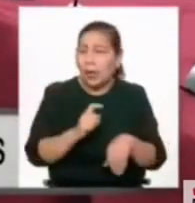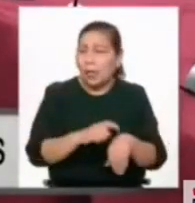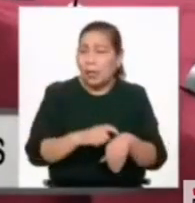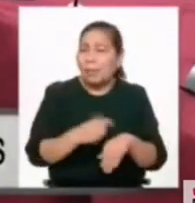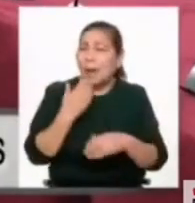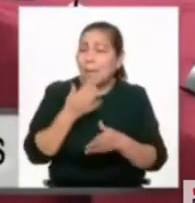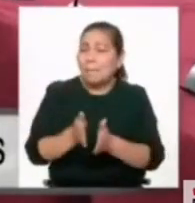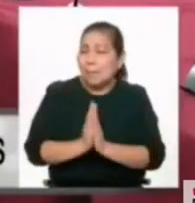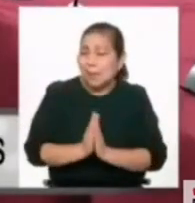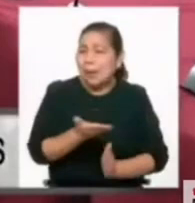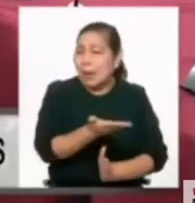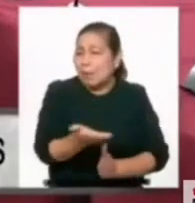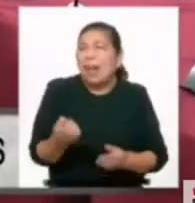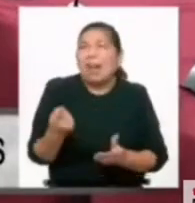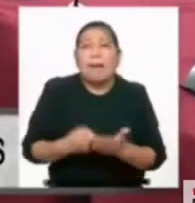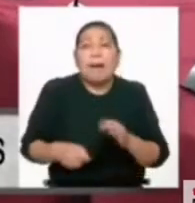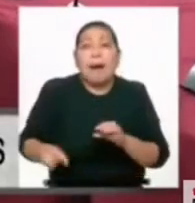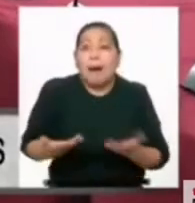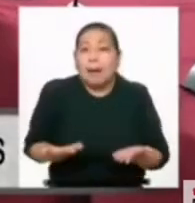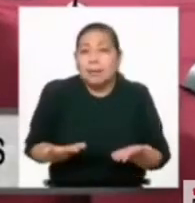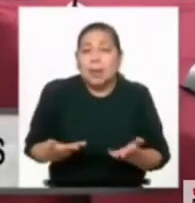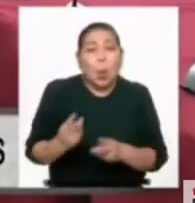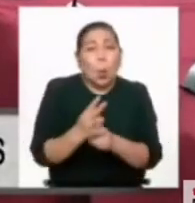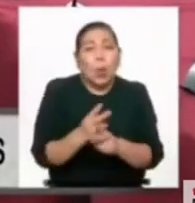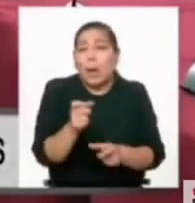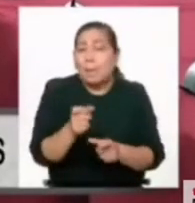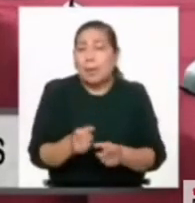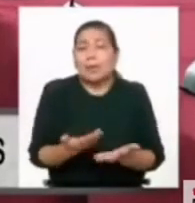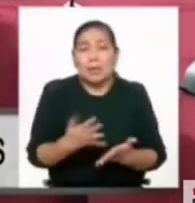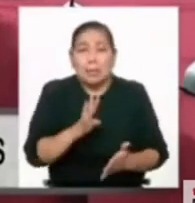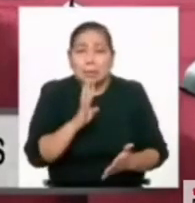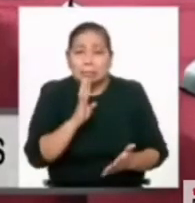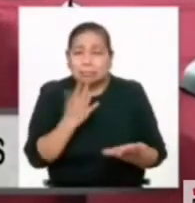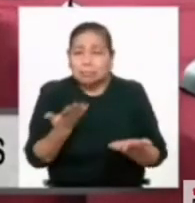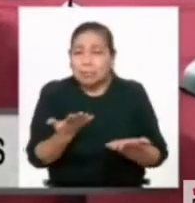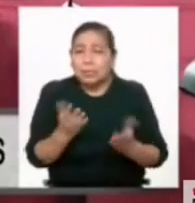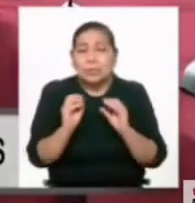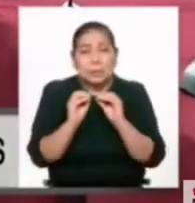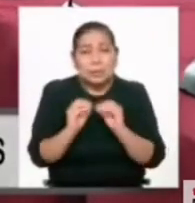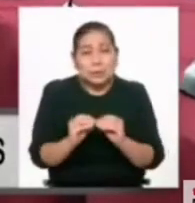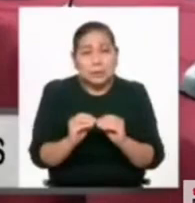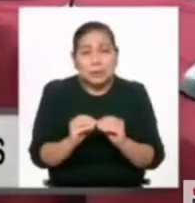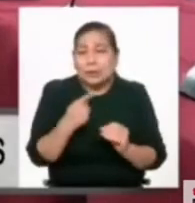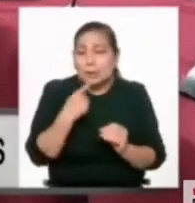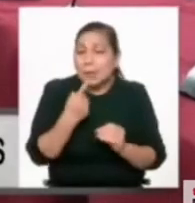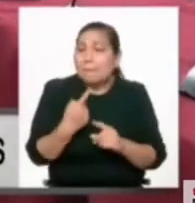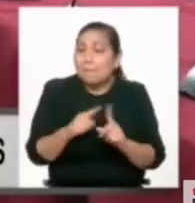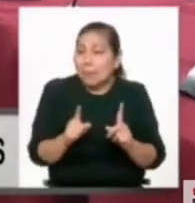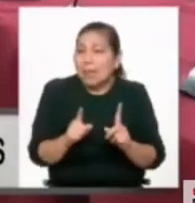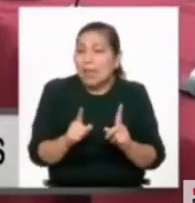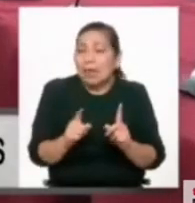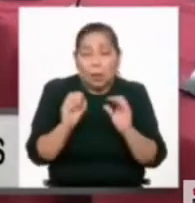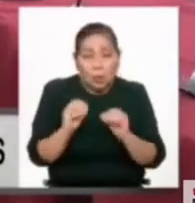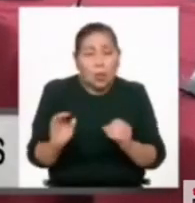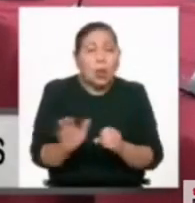pide la población? Las acciones inmediatas en cuanto a la seguridad ciudadana. Estamos hablando de propuestas que han mencionado, pero las